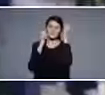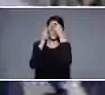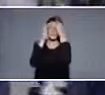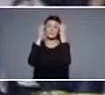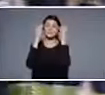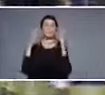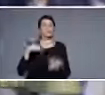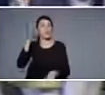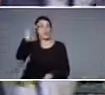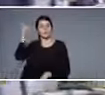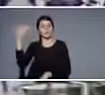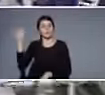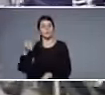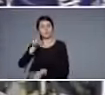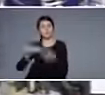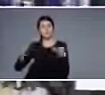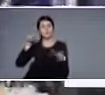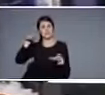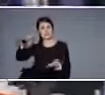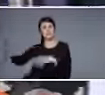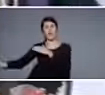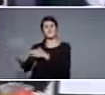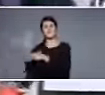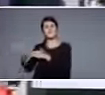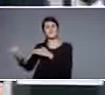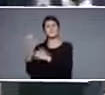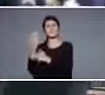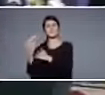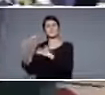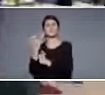Estoy hasta los huevos de que esta gente se ría mi cara.